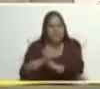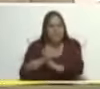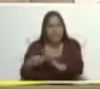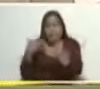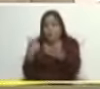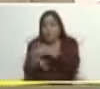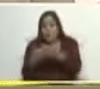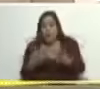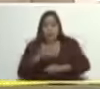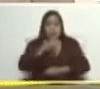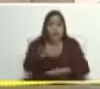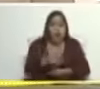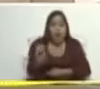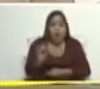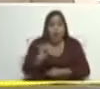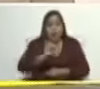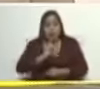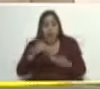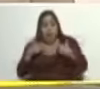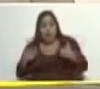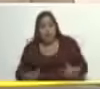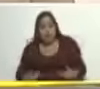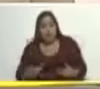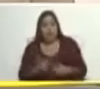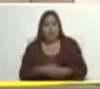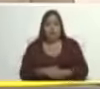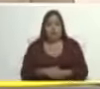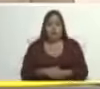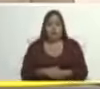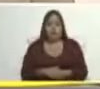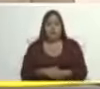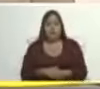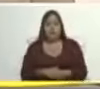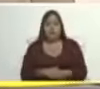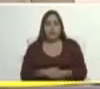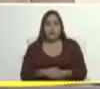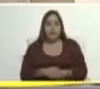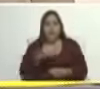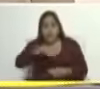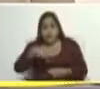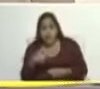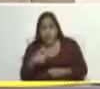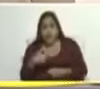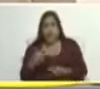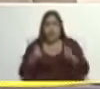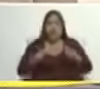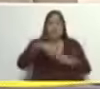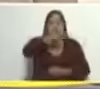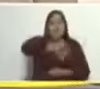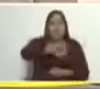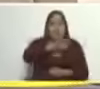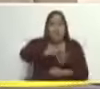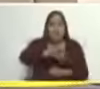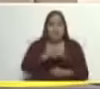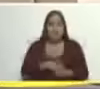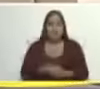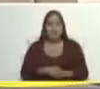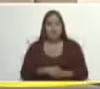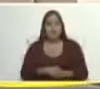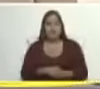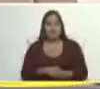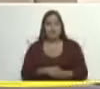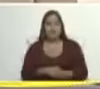Significa que, aunque seamos individuos humanos, existimos en el seno